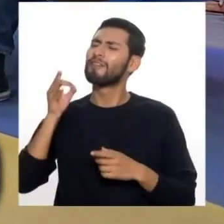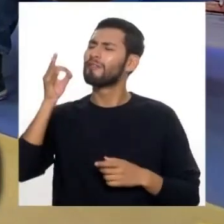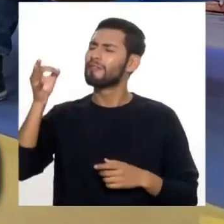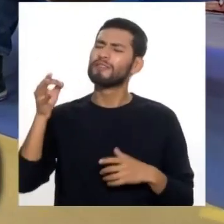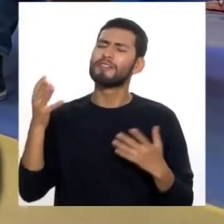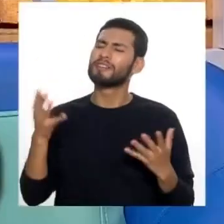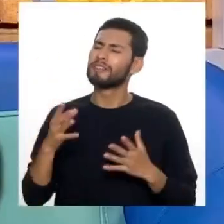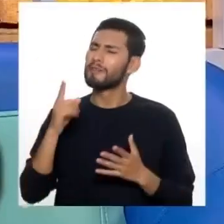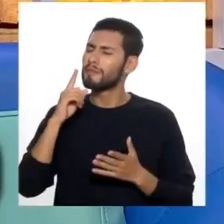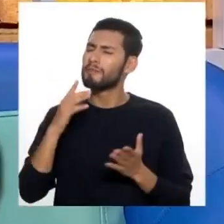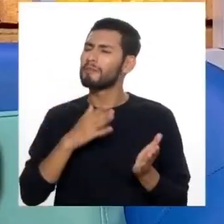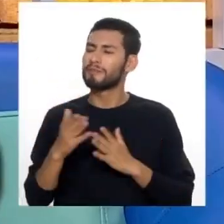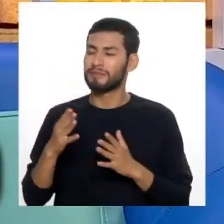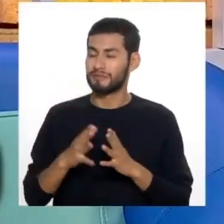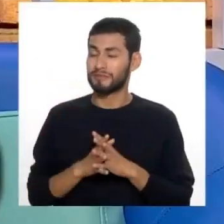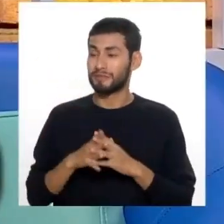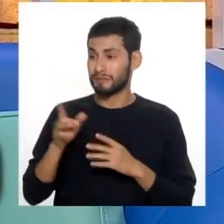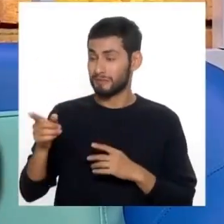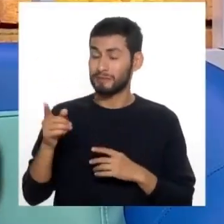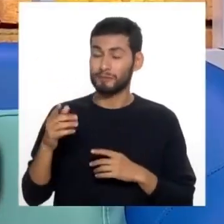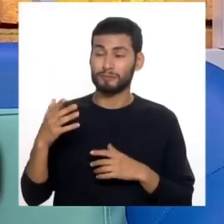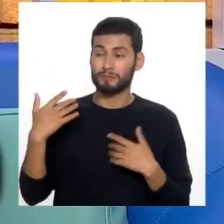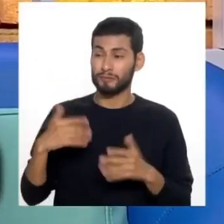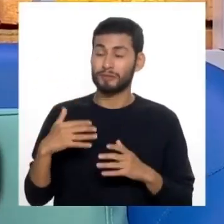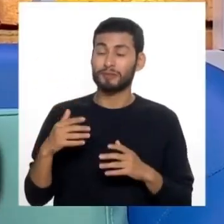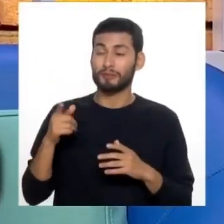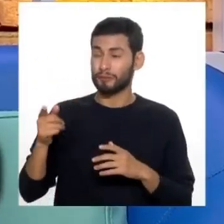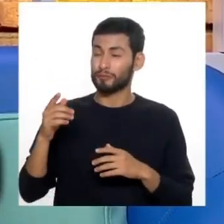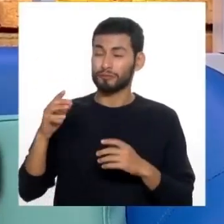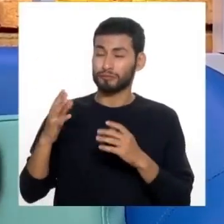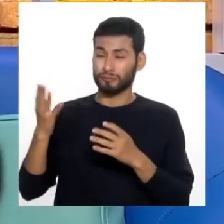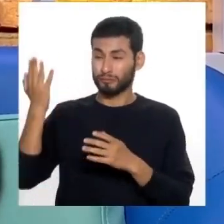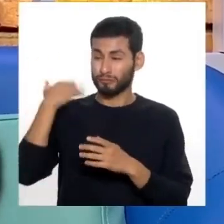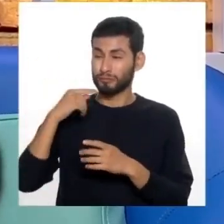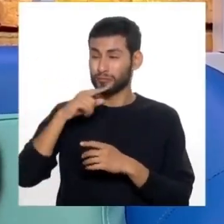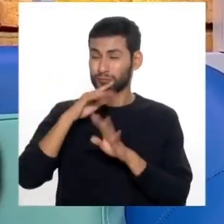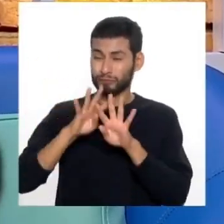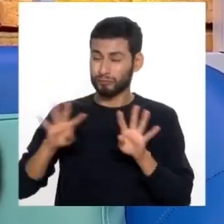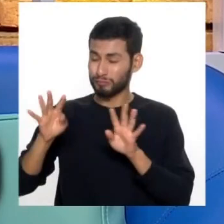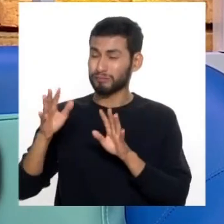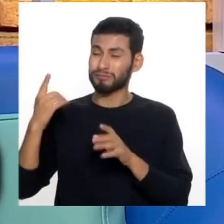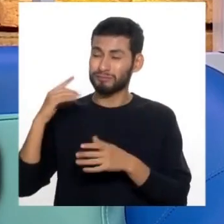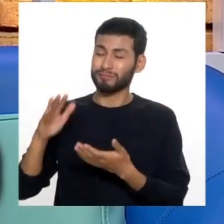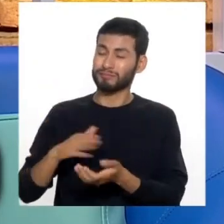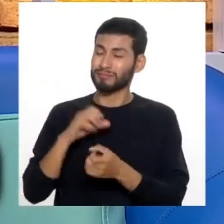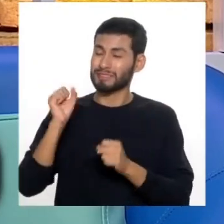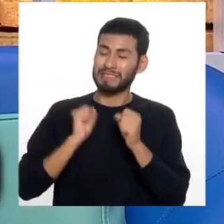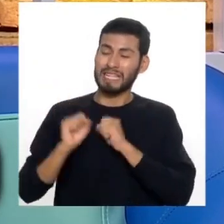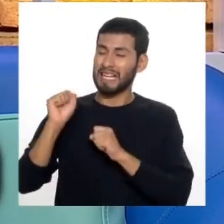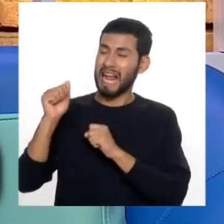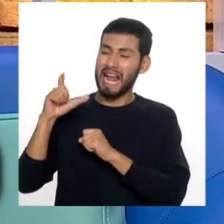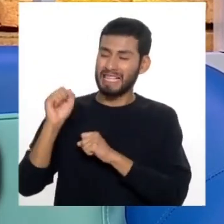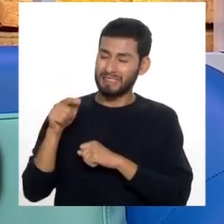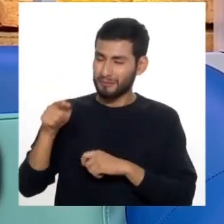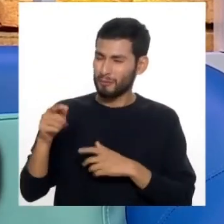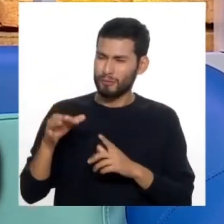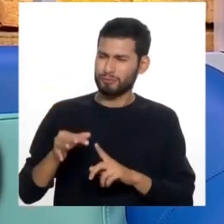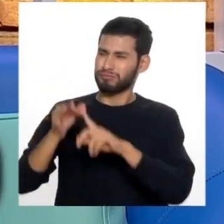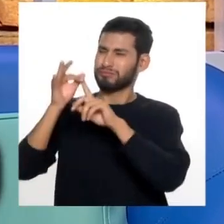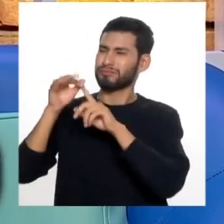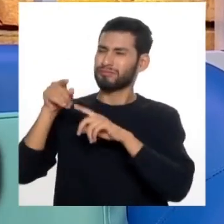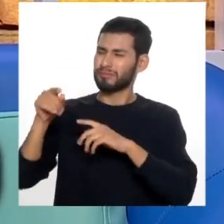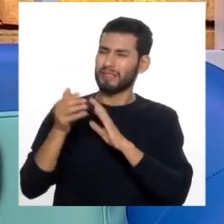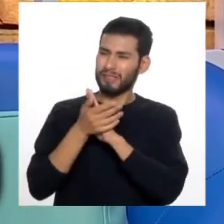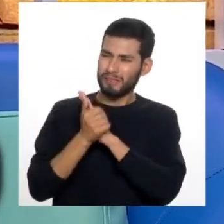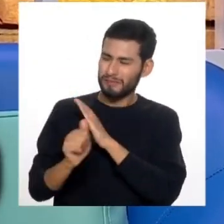O sea, tú has estado en una de las mejores, en la mejor orquesta femenina de salsa, donde destacaste por